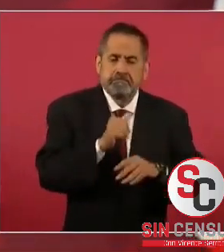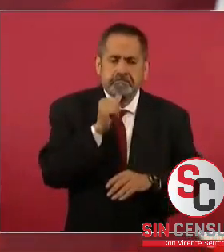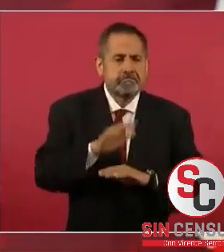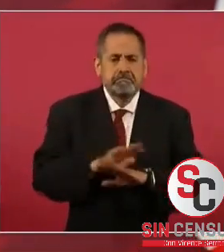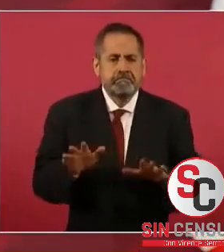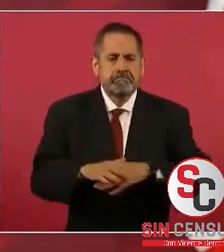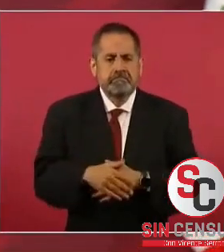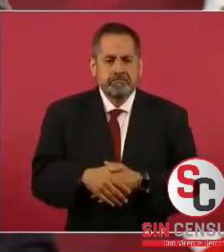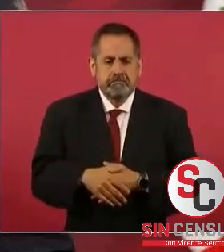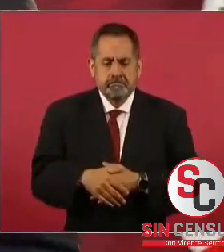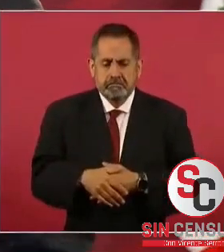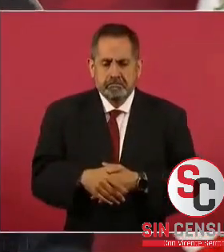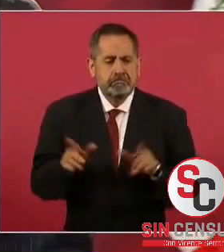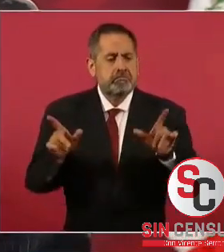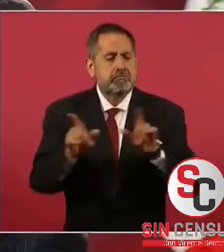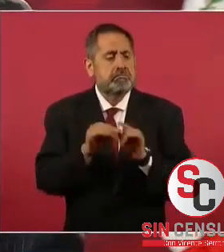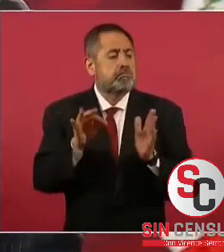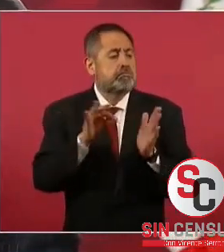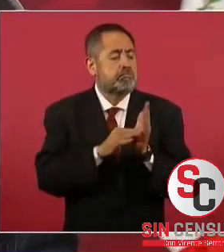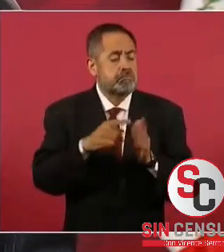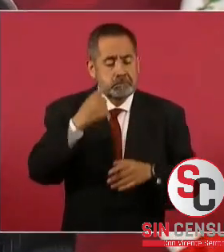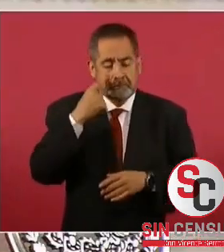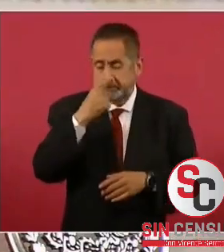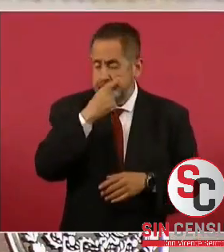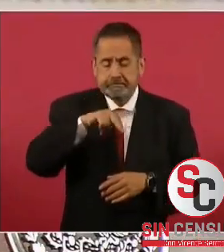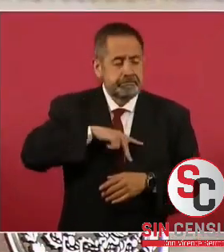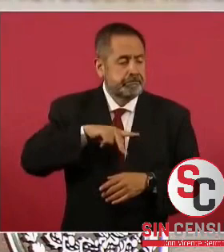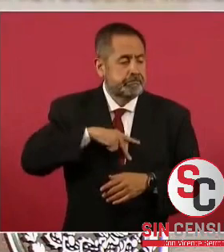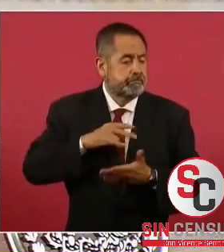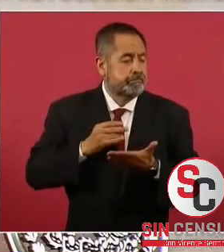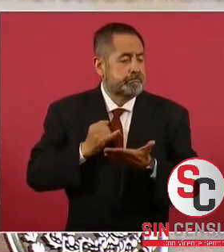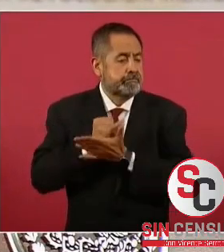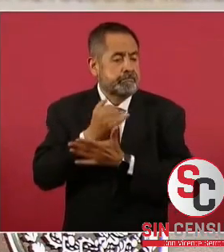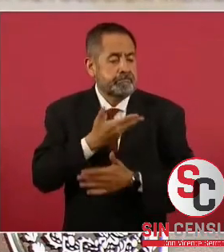de probar esos gastos no tenía